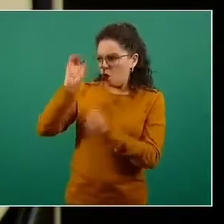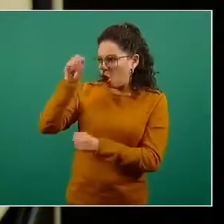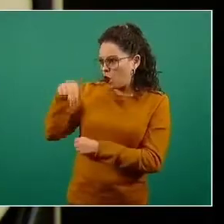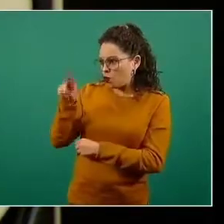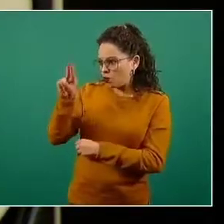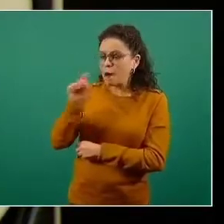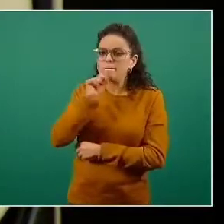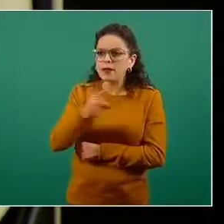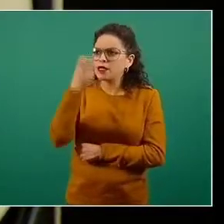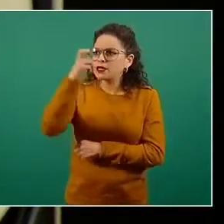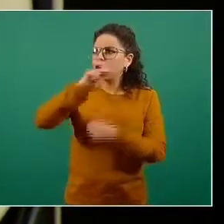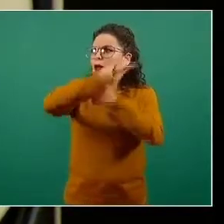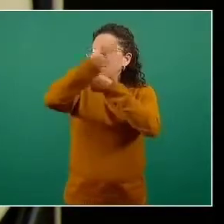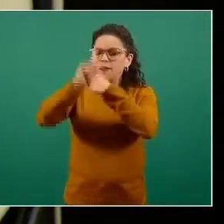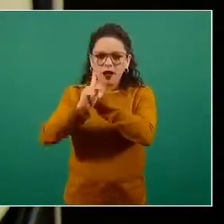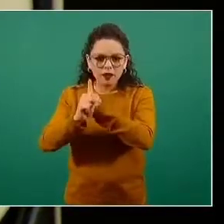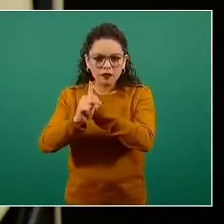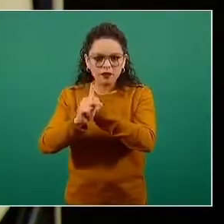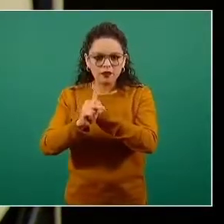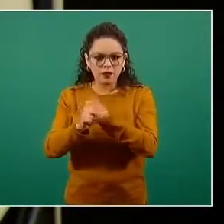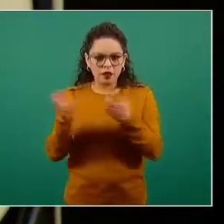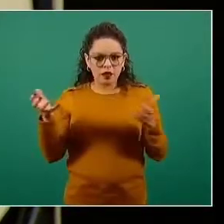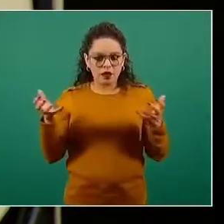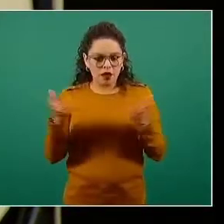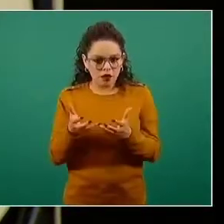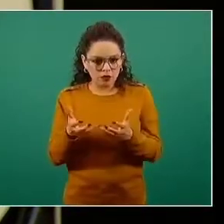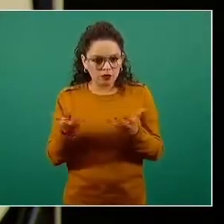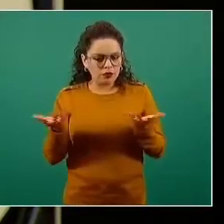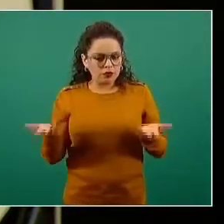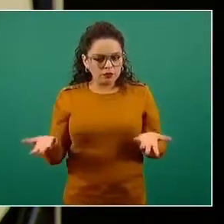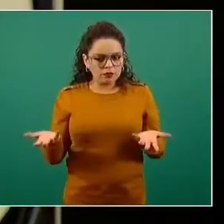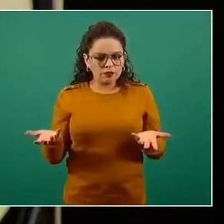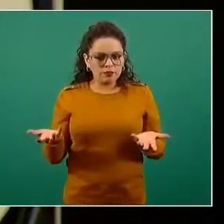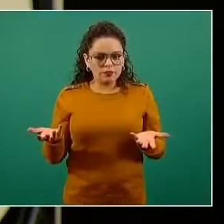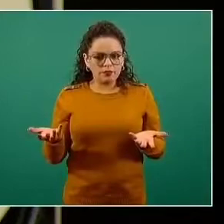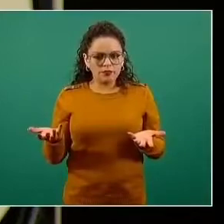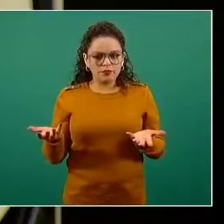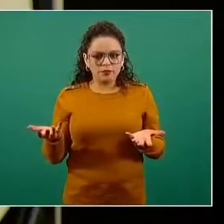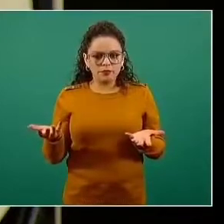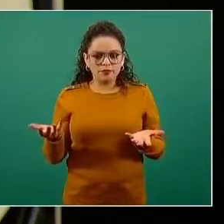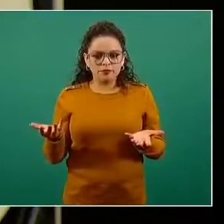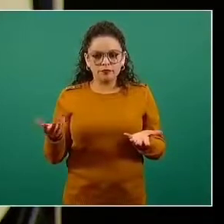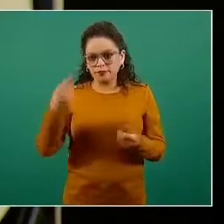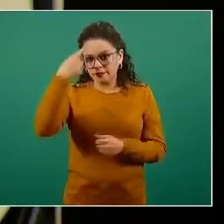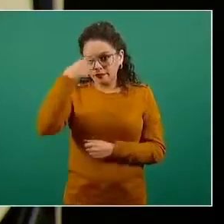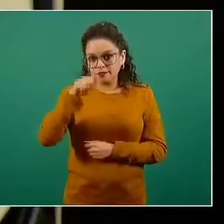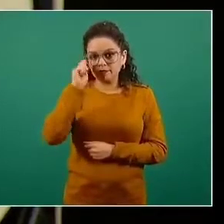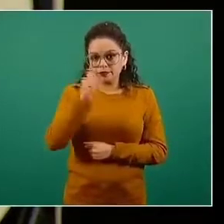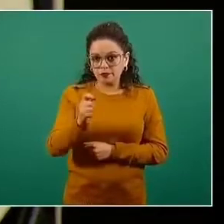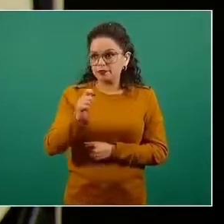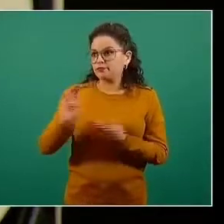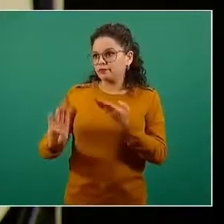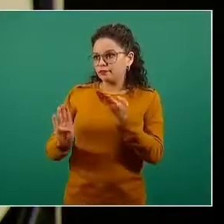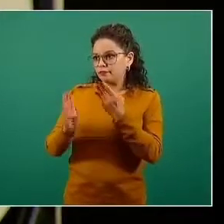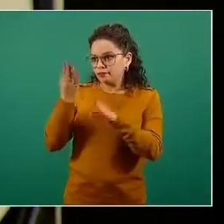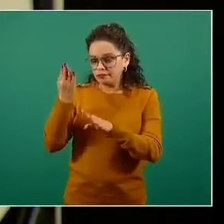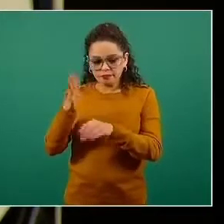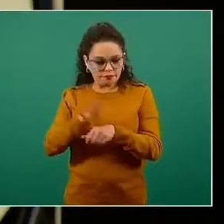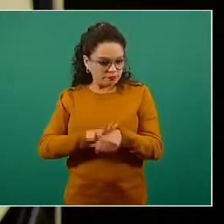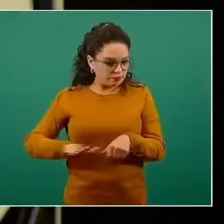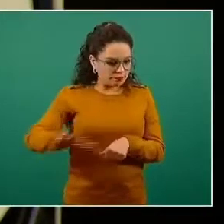haciendo este país de manera, pues, de cara al mundo y de cara a su población,